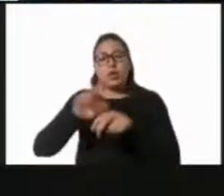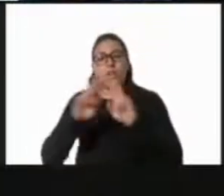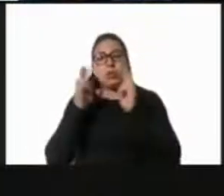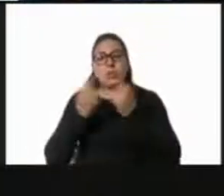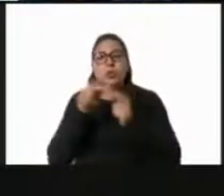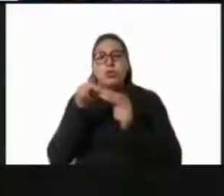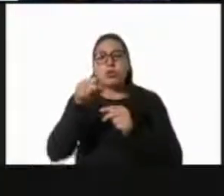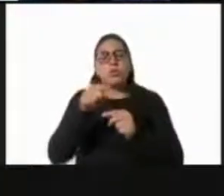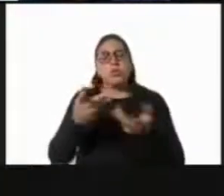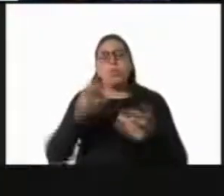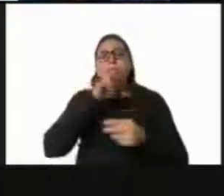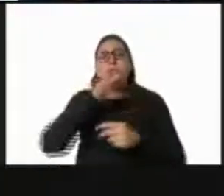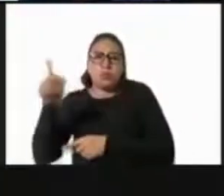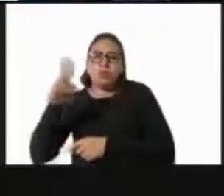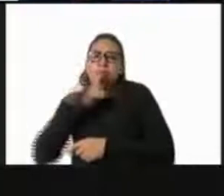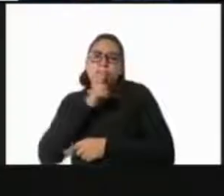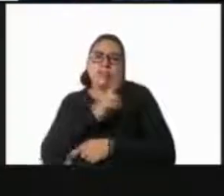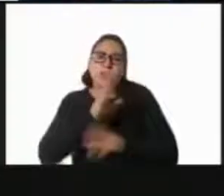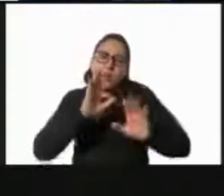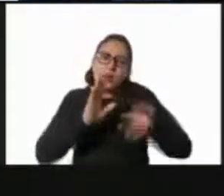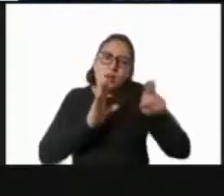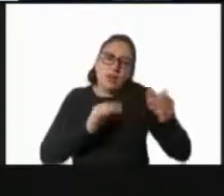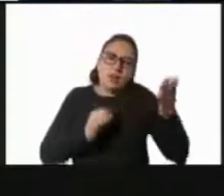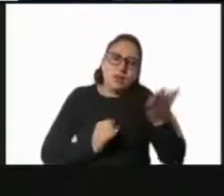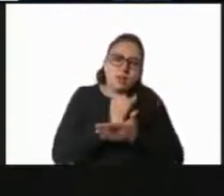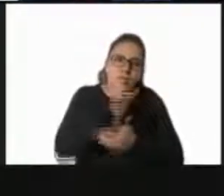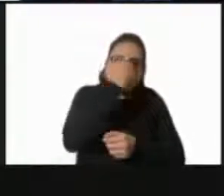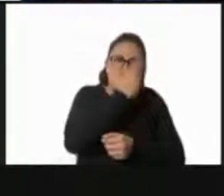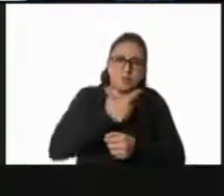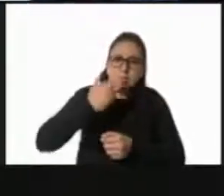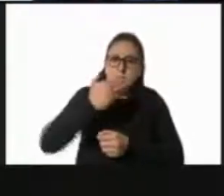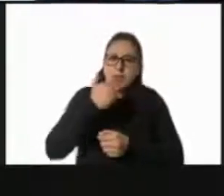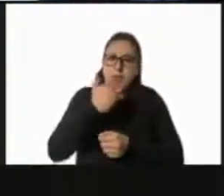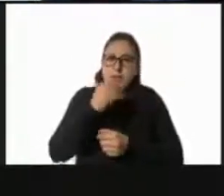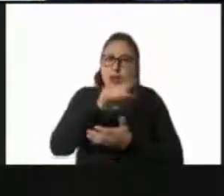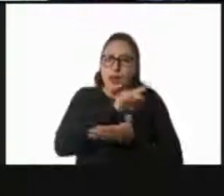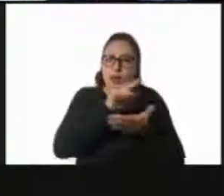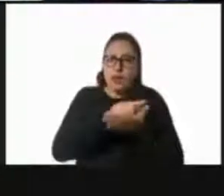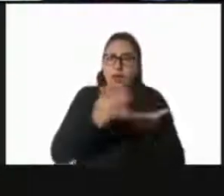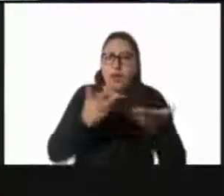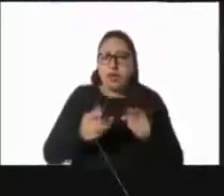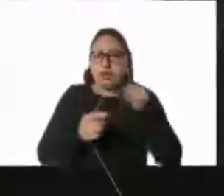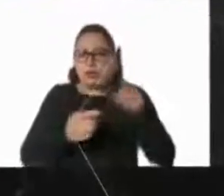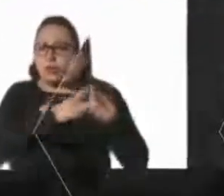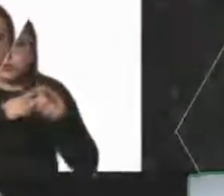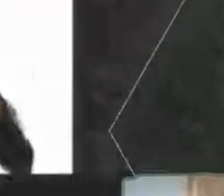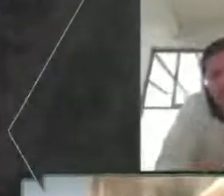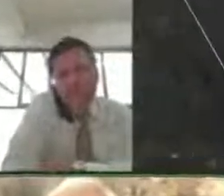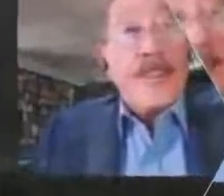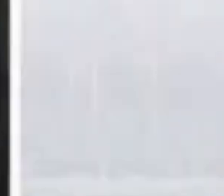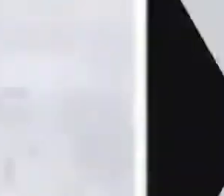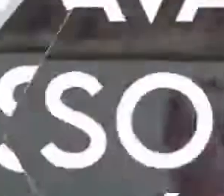la cual será la última del primer año de trabajos legislativos de la segunda legislatura